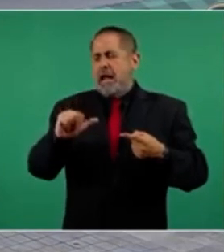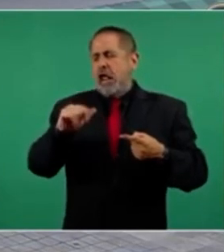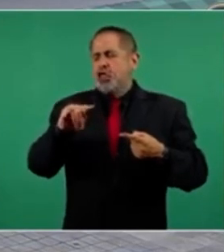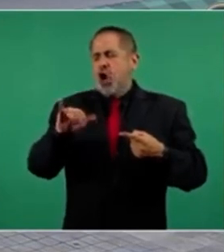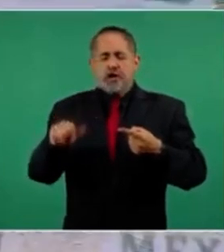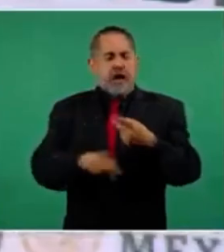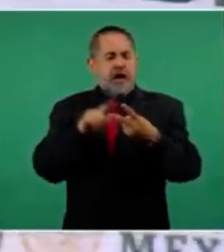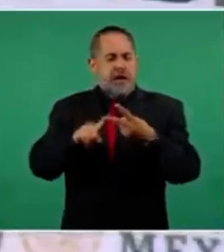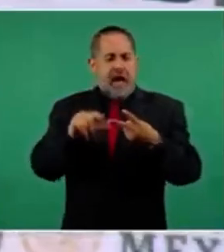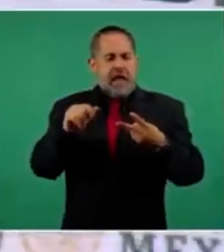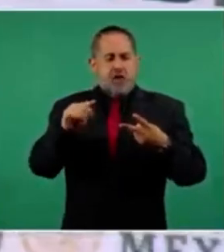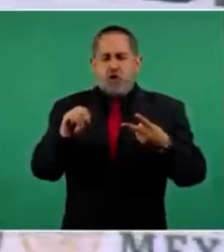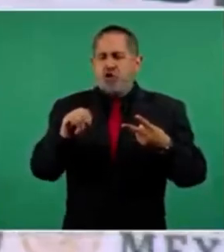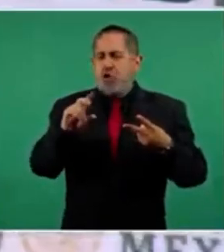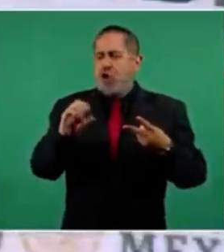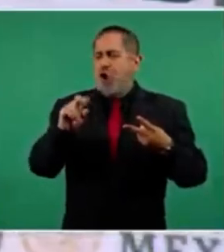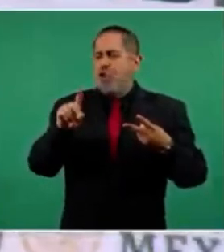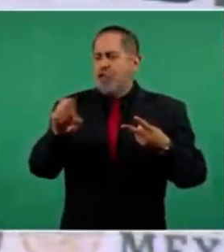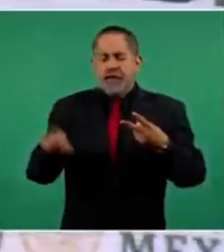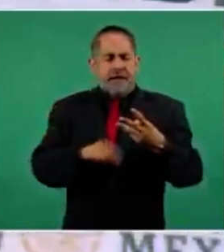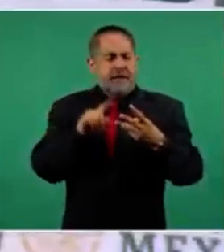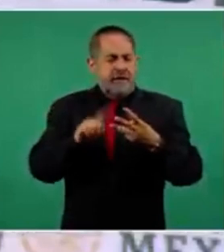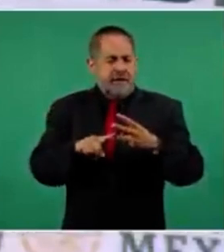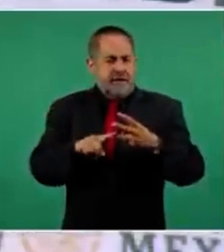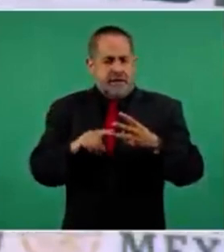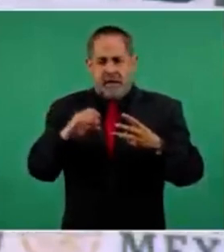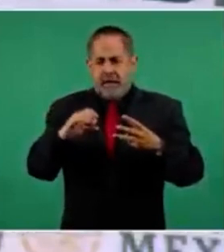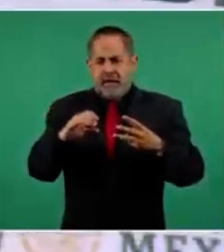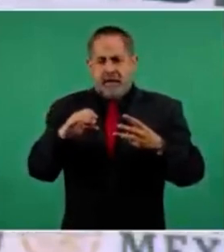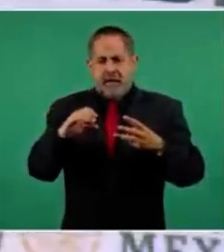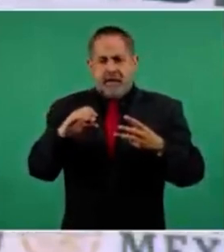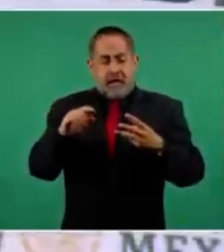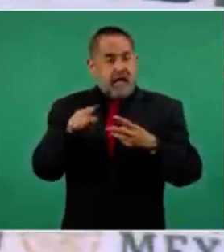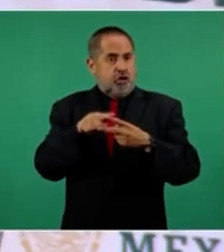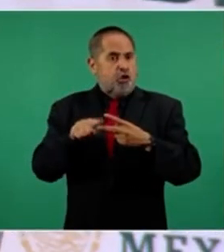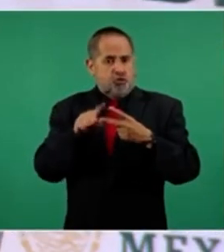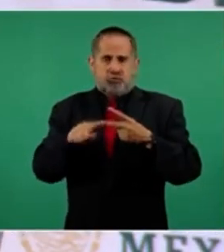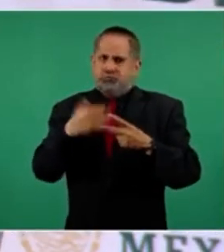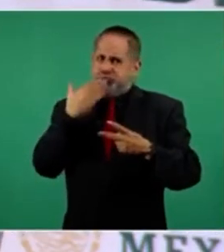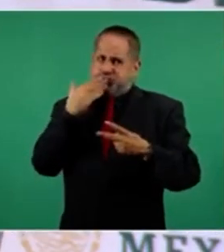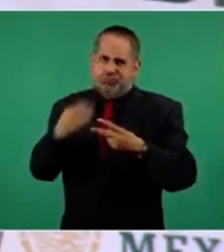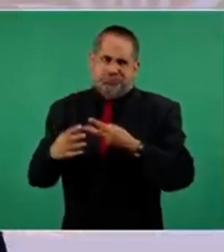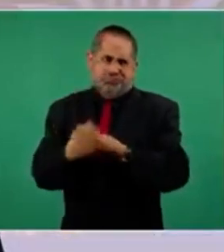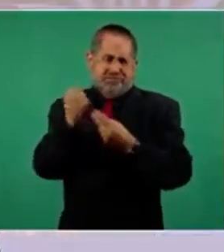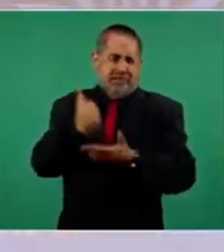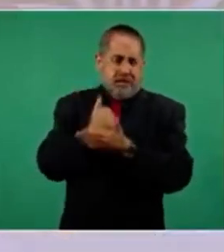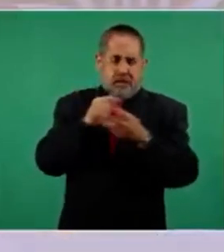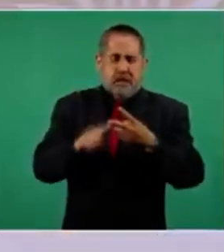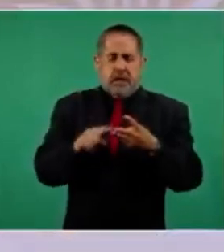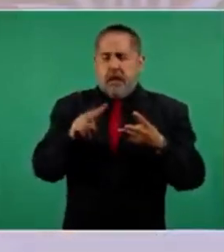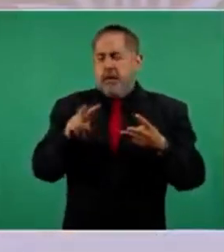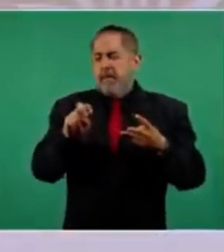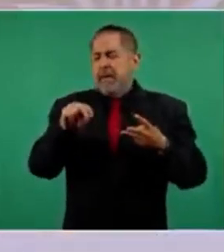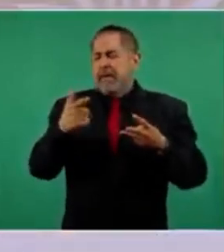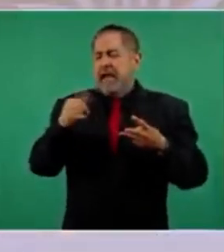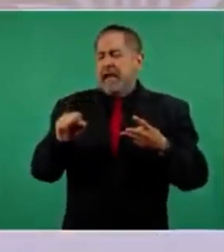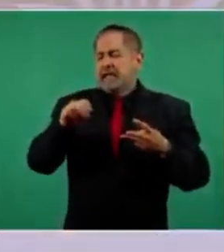González, Antonio del Conde El Cuate, clave en la adquisición del yate Granma, a Sarcio Venegas